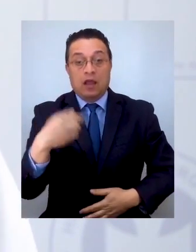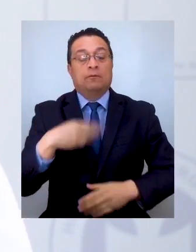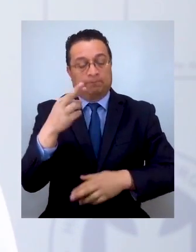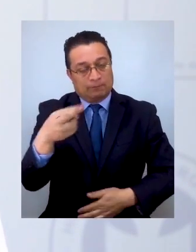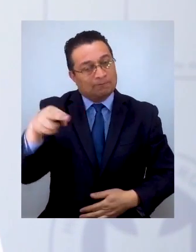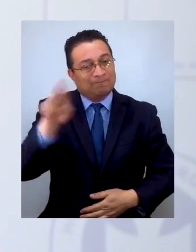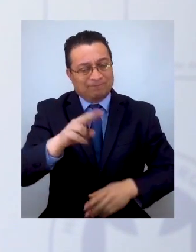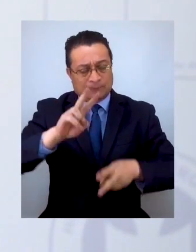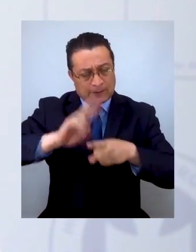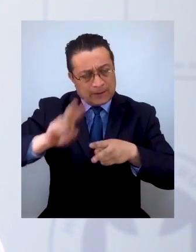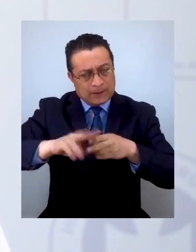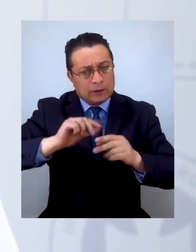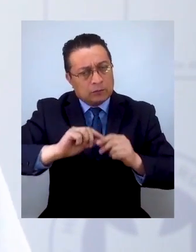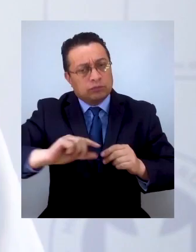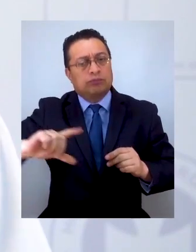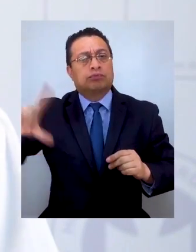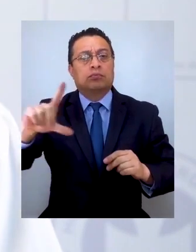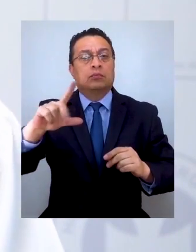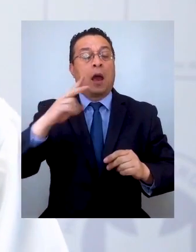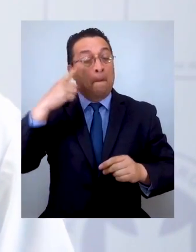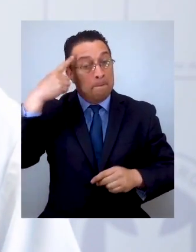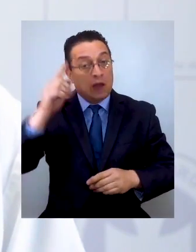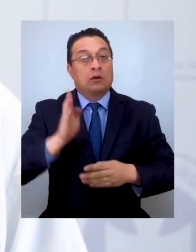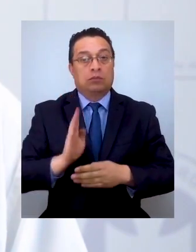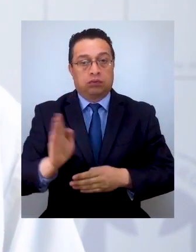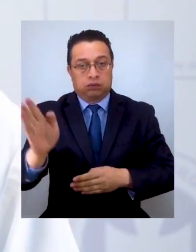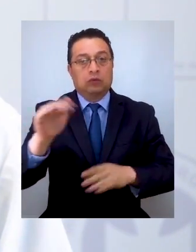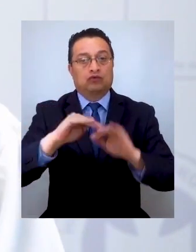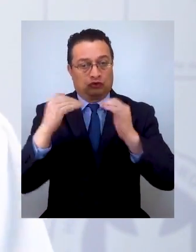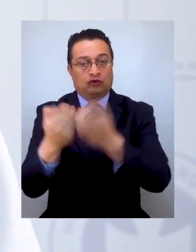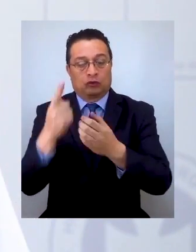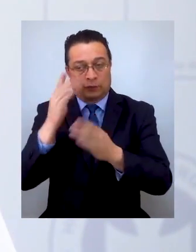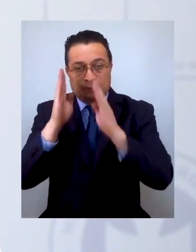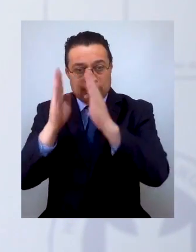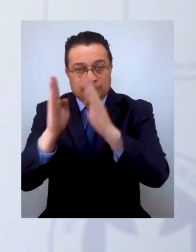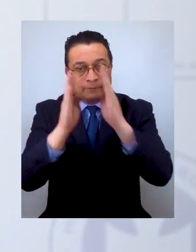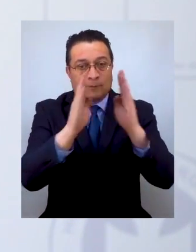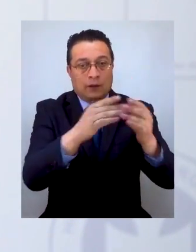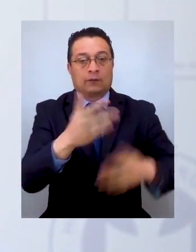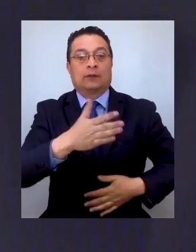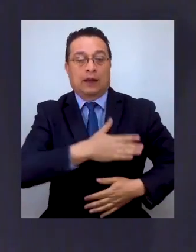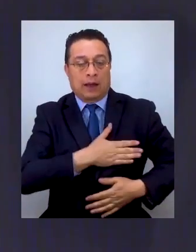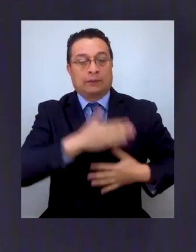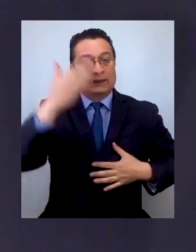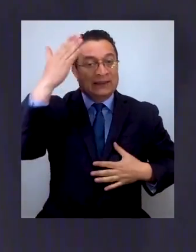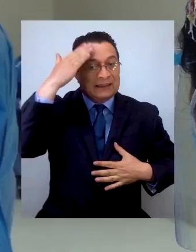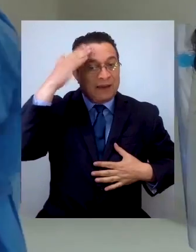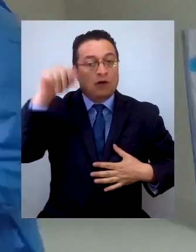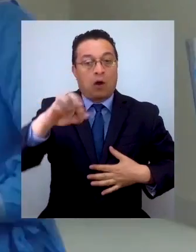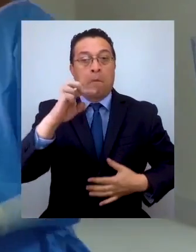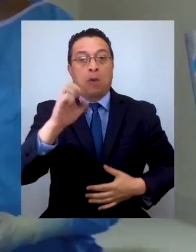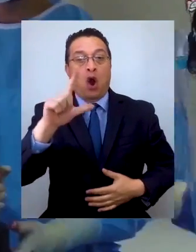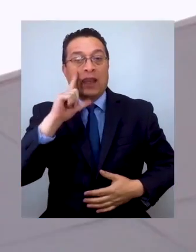exigió reinventarnos, pero sin dejar de lado el desarrollo de los polos para el tratamiento cardio-cerebrovascular,